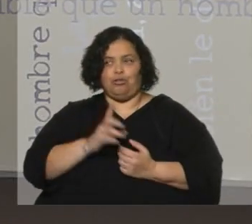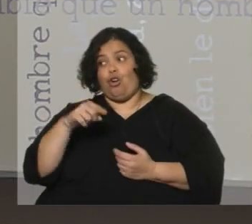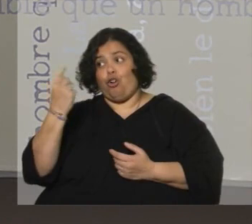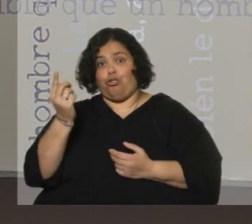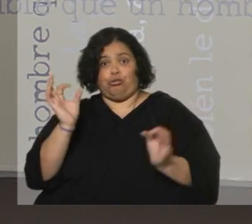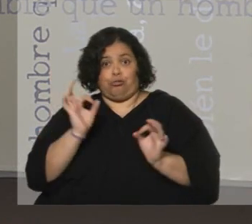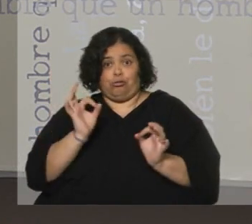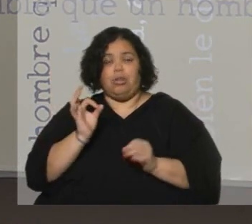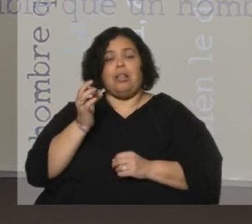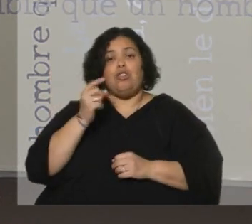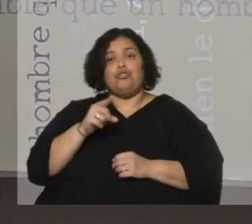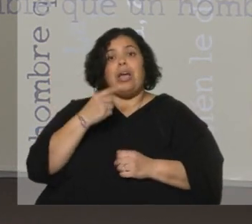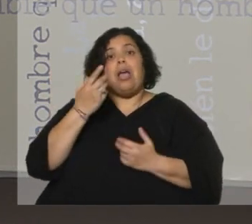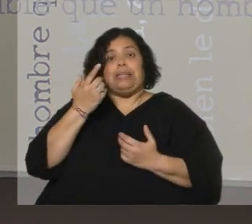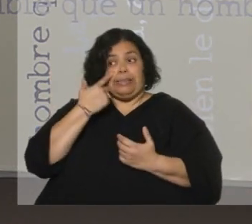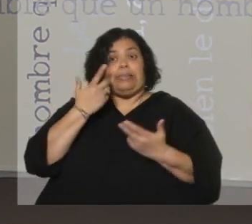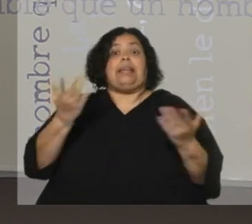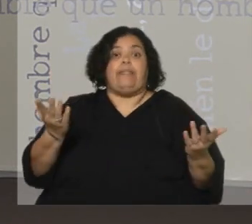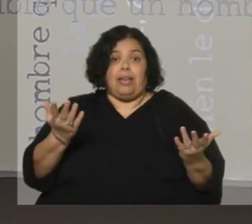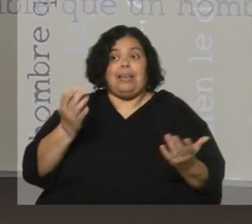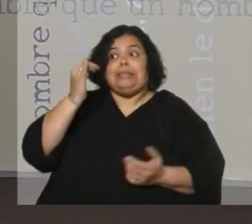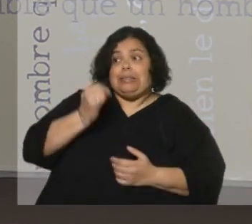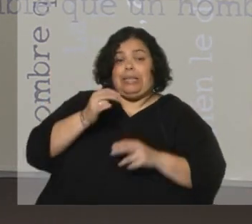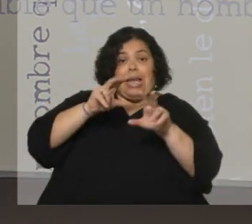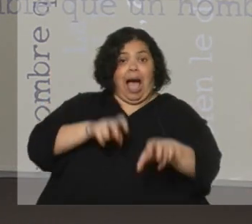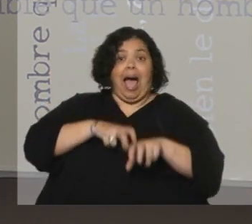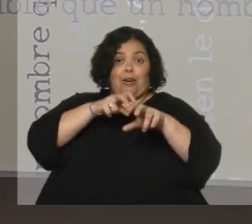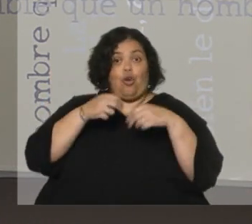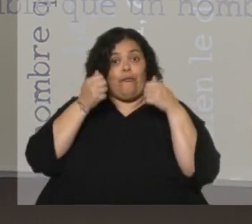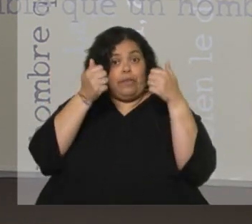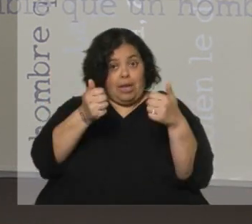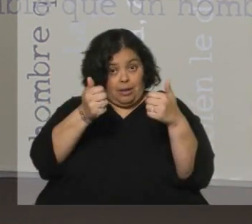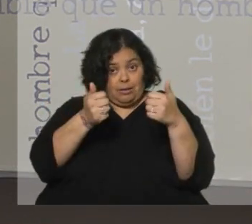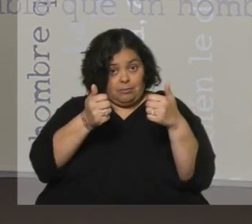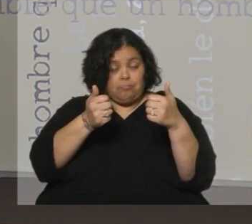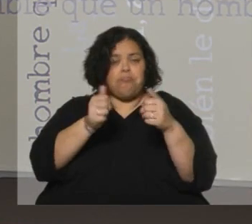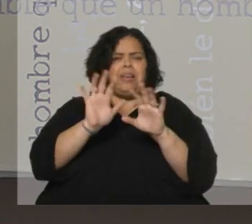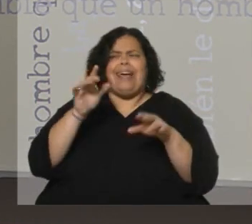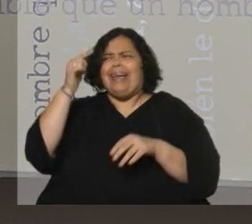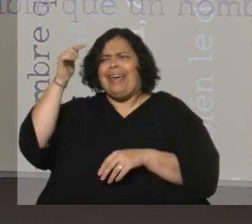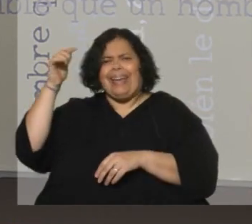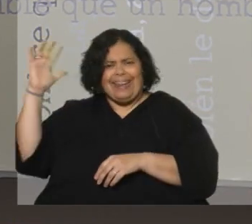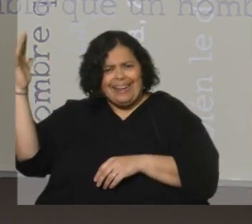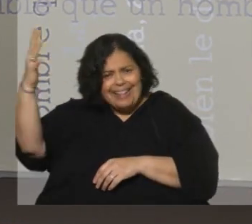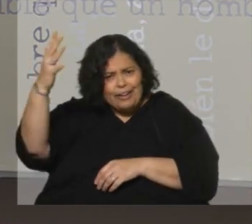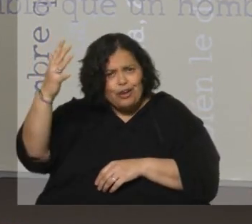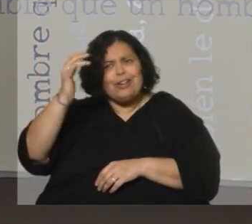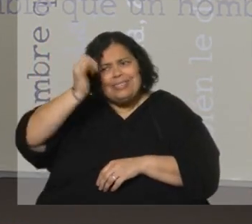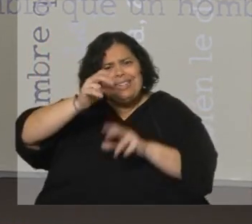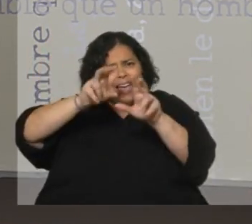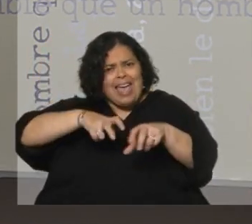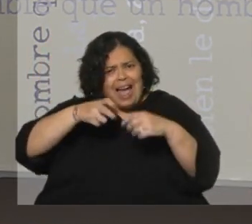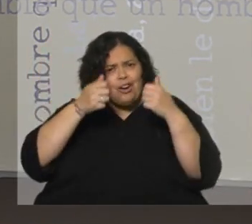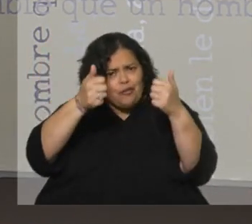ha visto que que cuando el agro anda bien en el interior no hay vuelta o sea en el interior cuando cuando el sector le va bien se